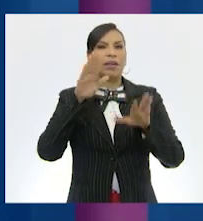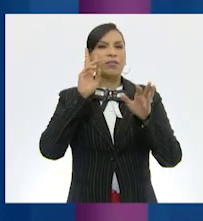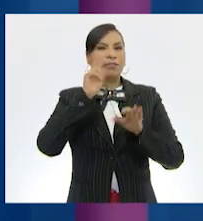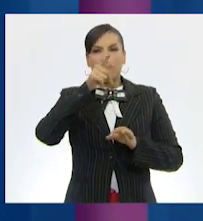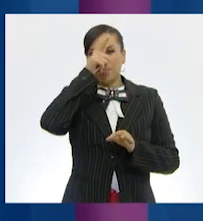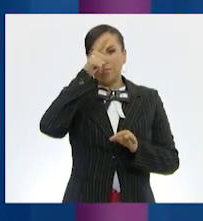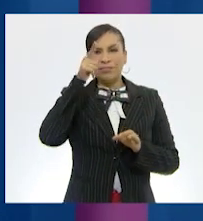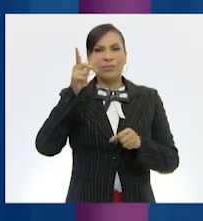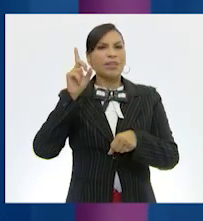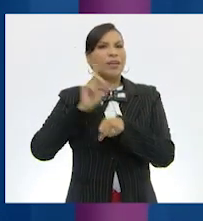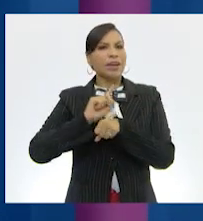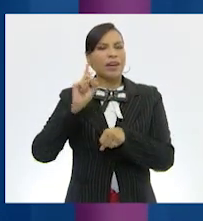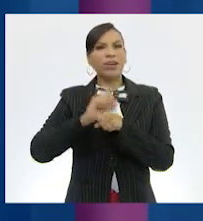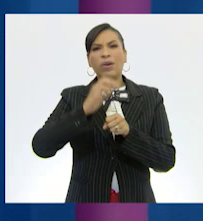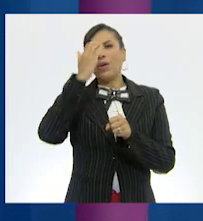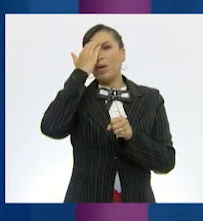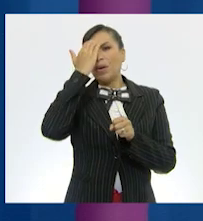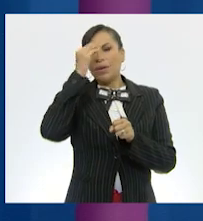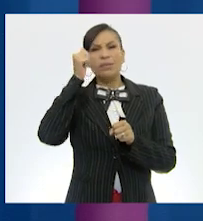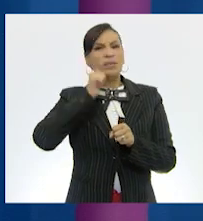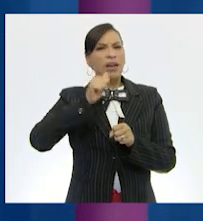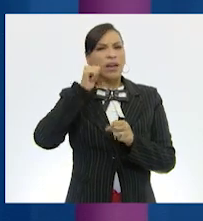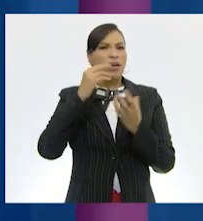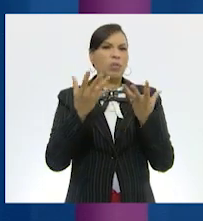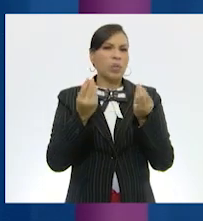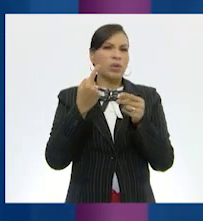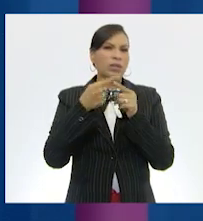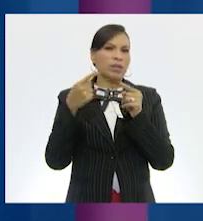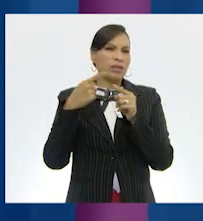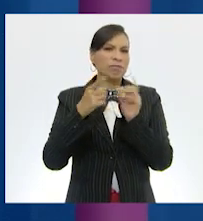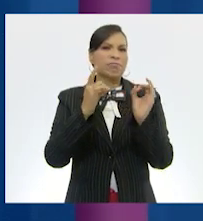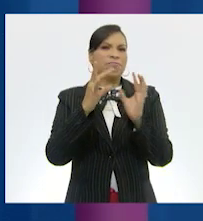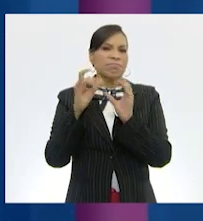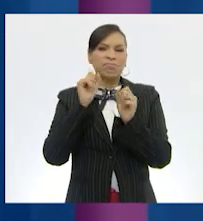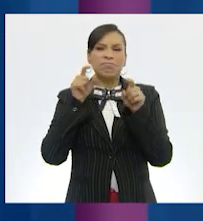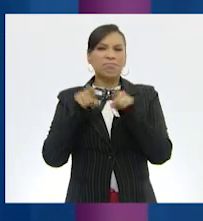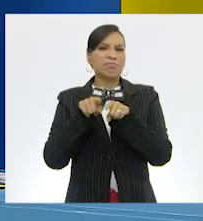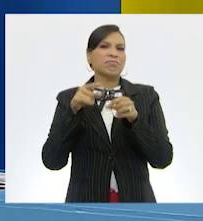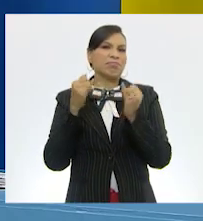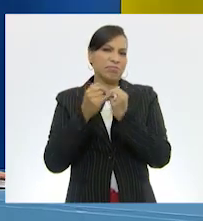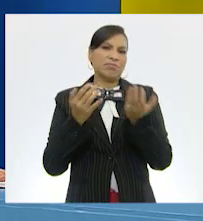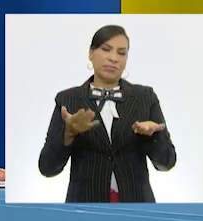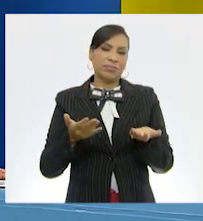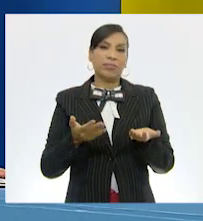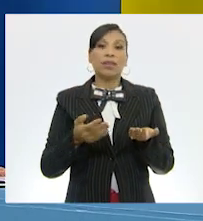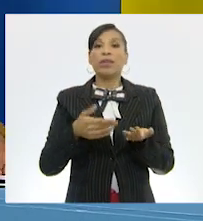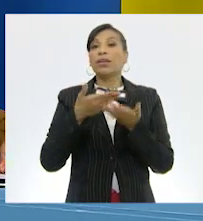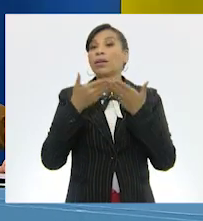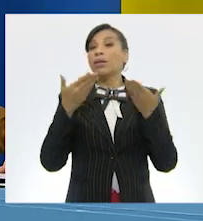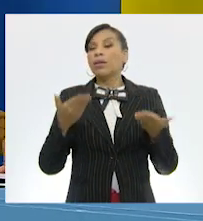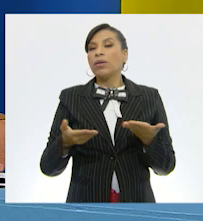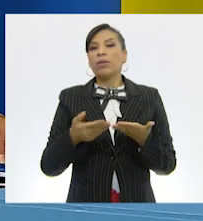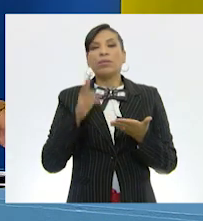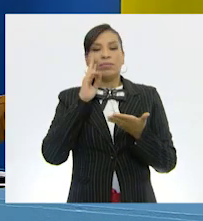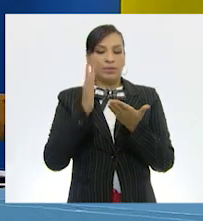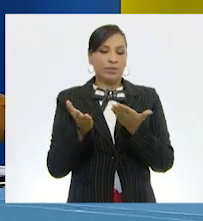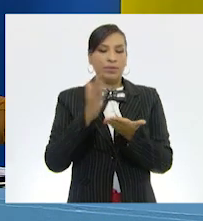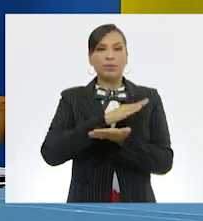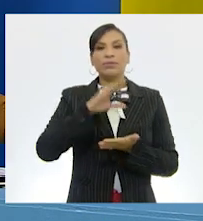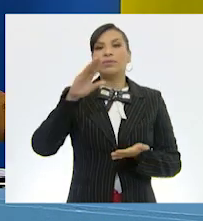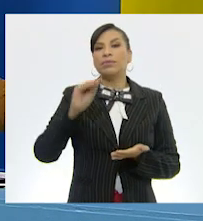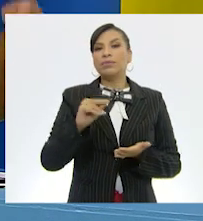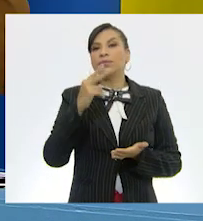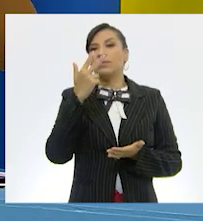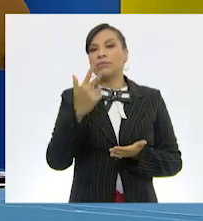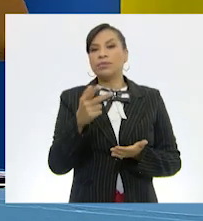replican casi todos los días y conocemos casi siempre muchas notas al respecto. Así es. Ahora, María, vamos a la página